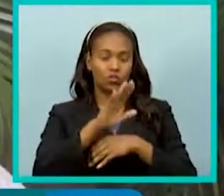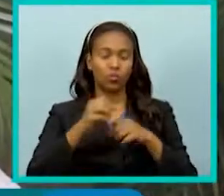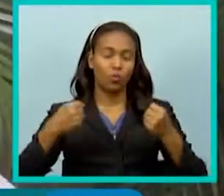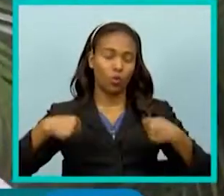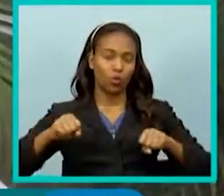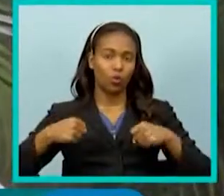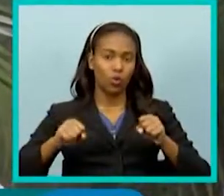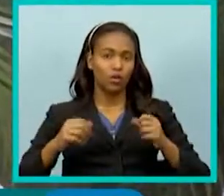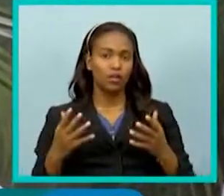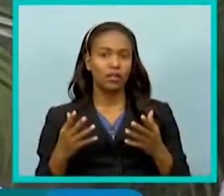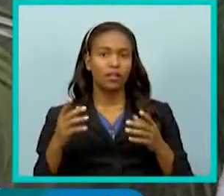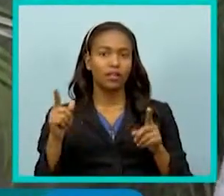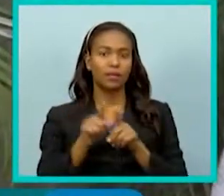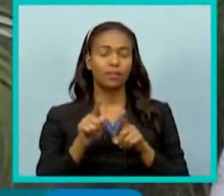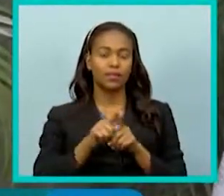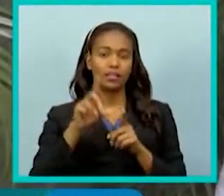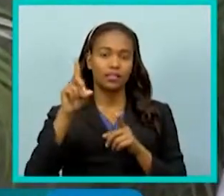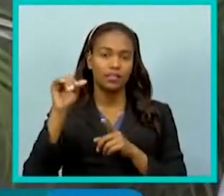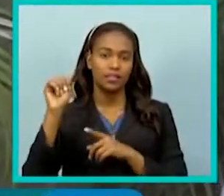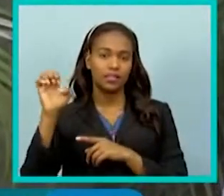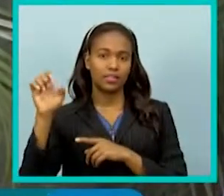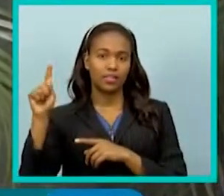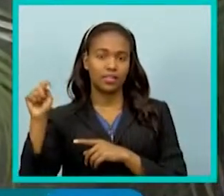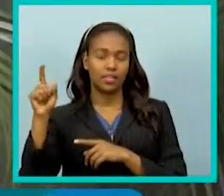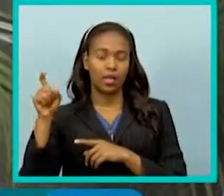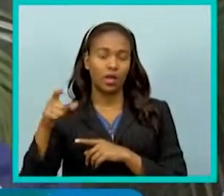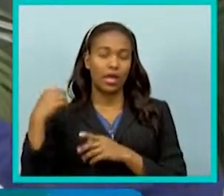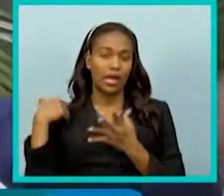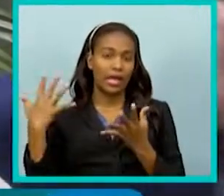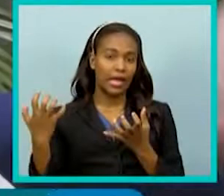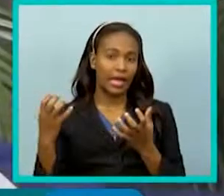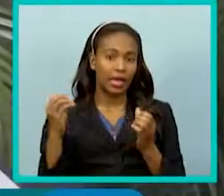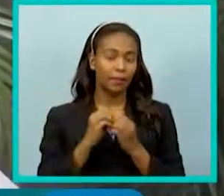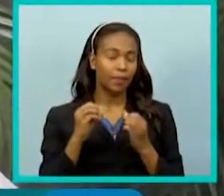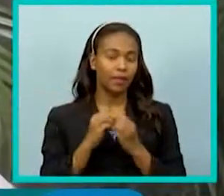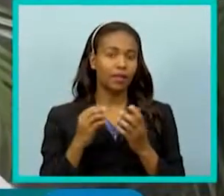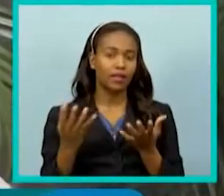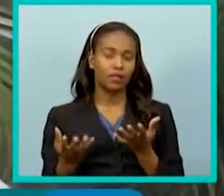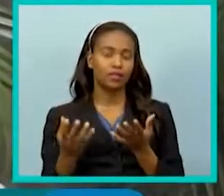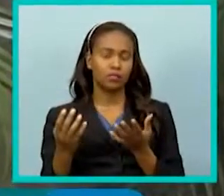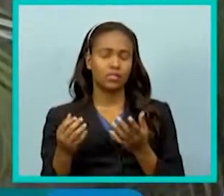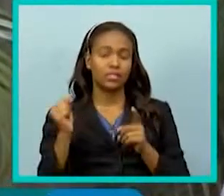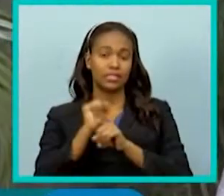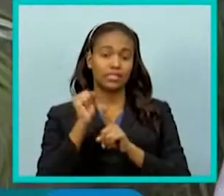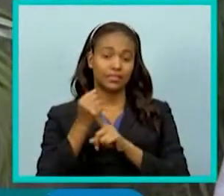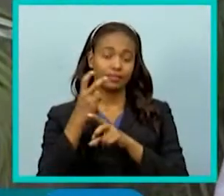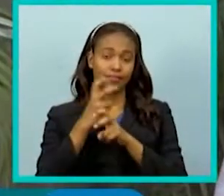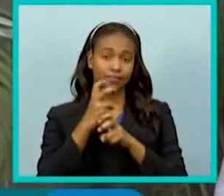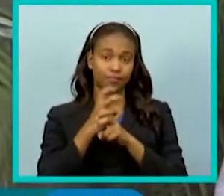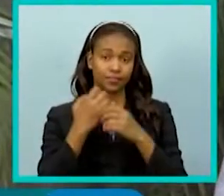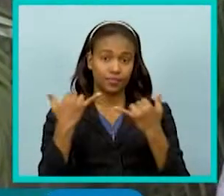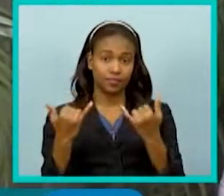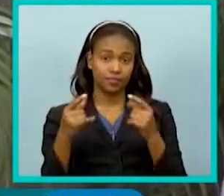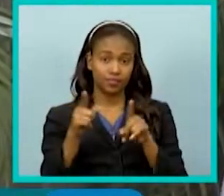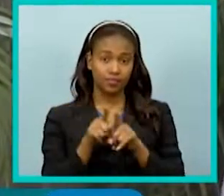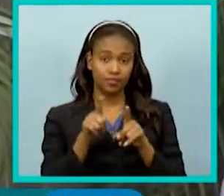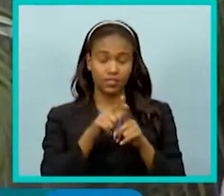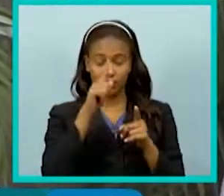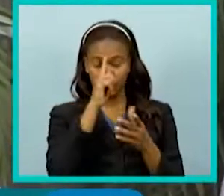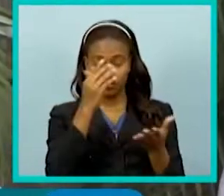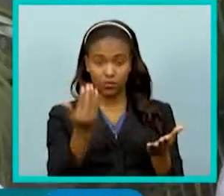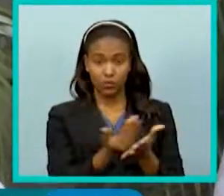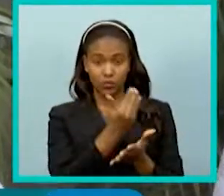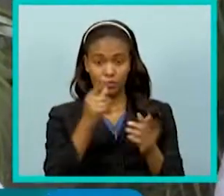motores entonces la dije c no lo está afectando demasiado una situación difícil ahora con la nueva